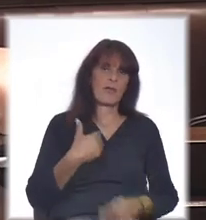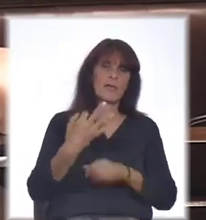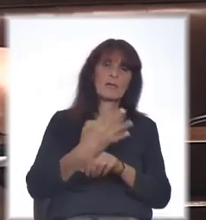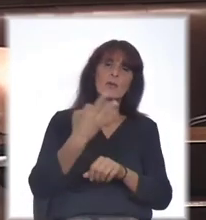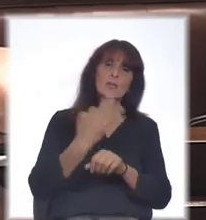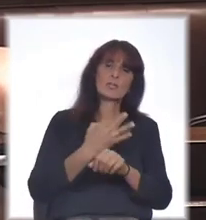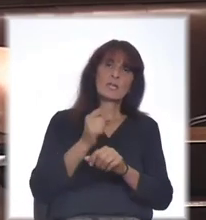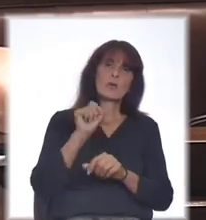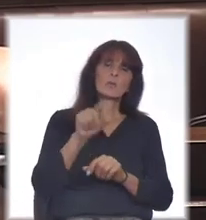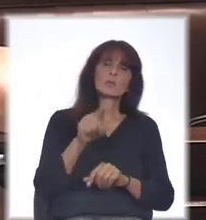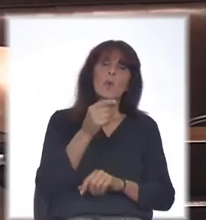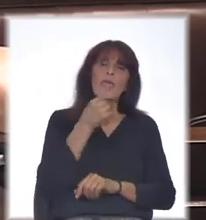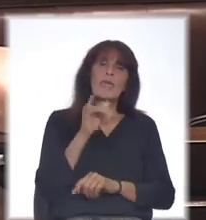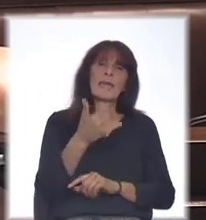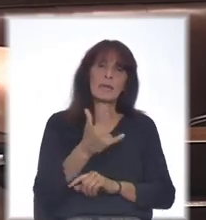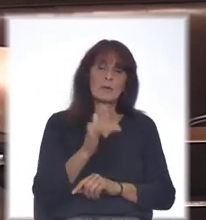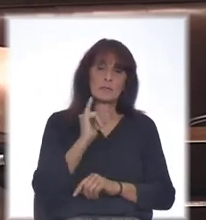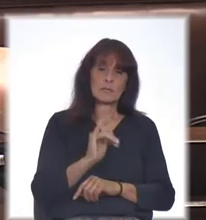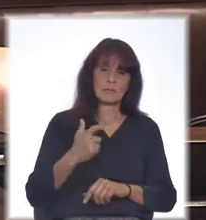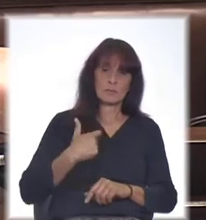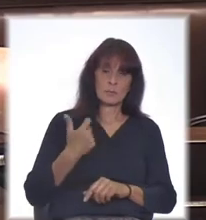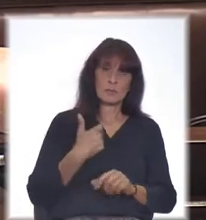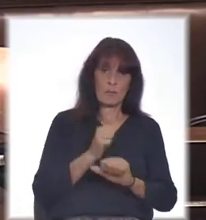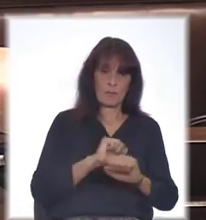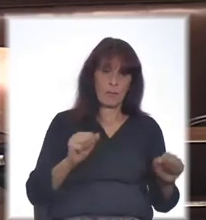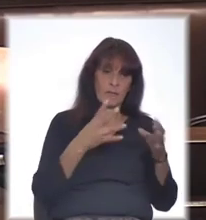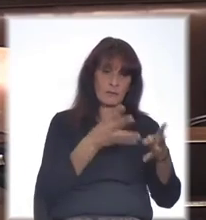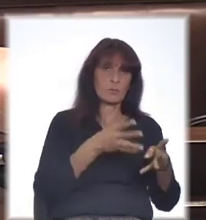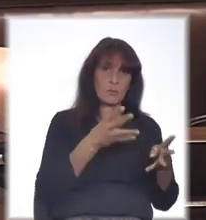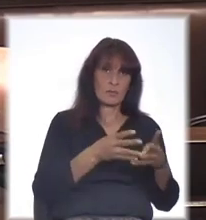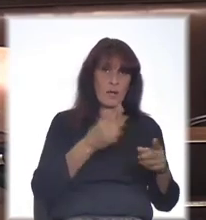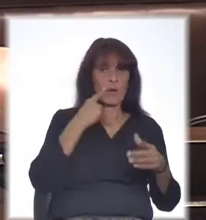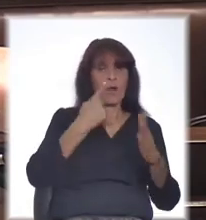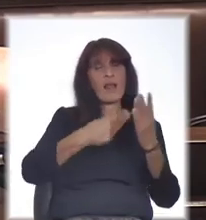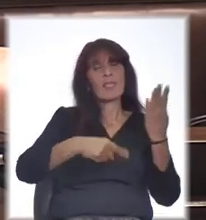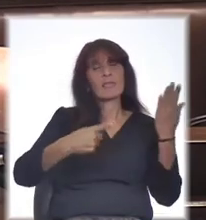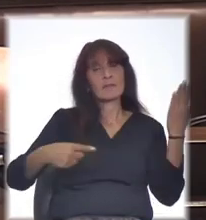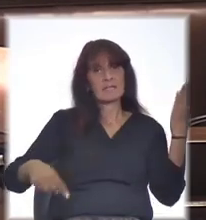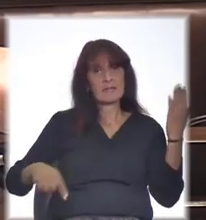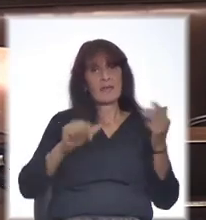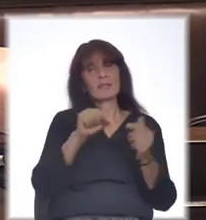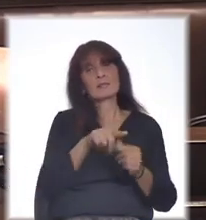enseñado con su ejemplo que si nuestra sociedad se propone luchar contra la adversidad, es